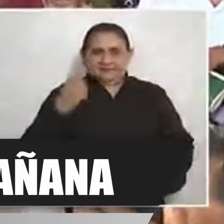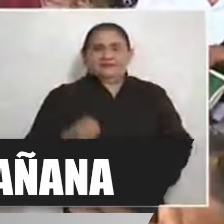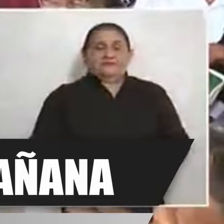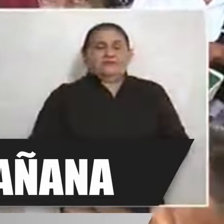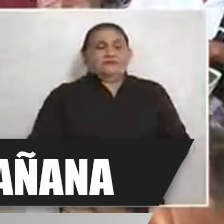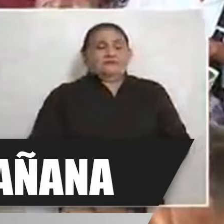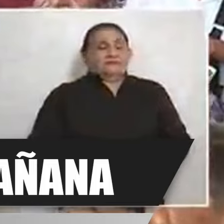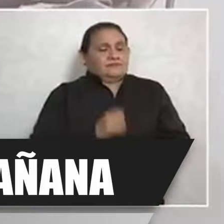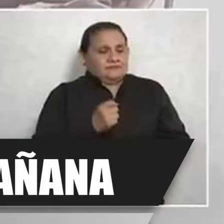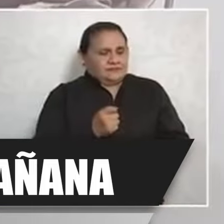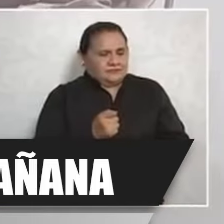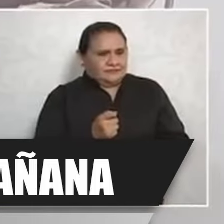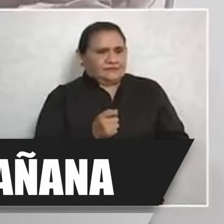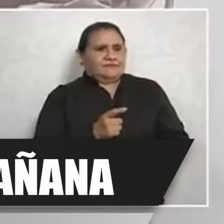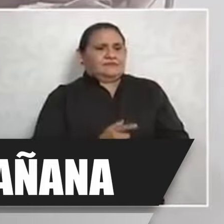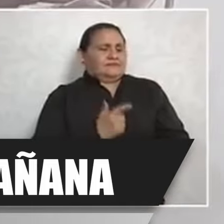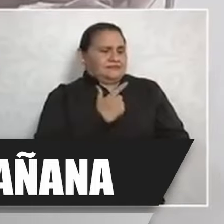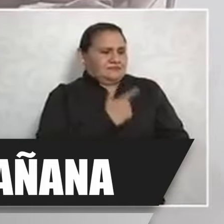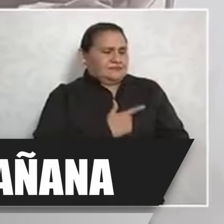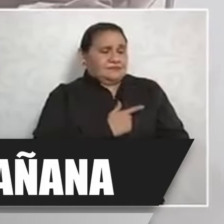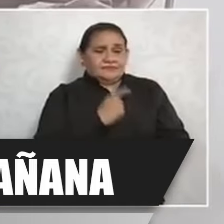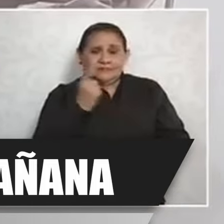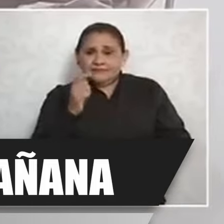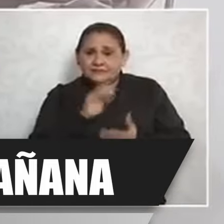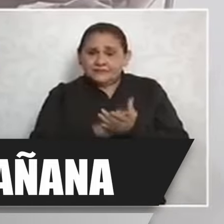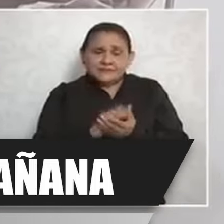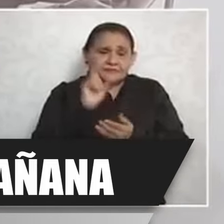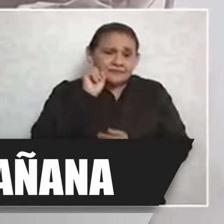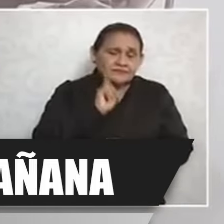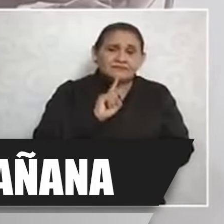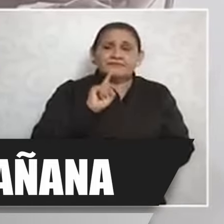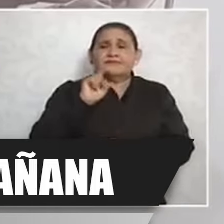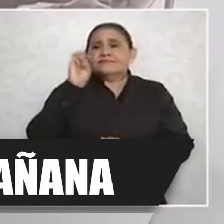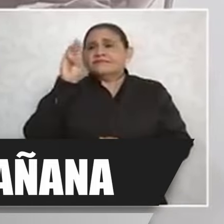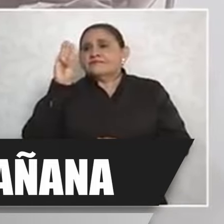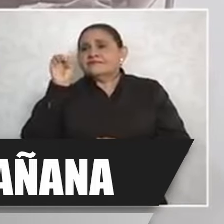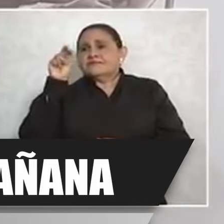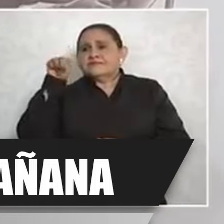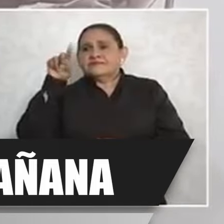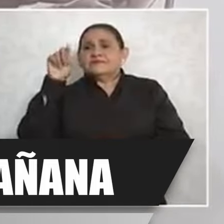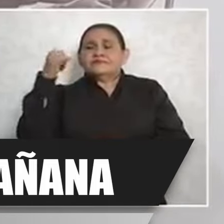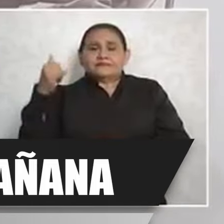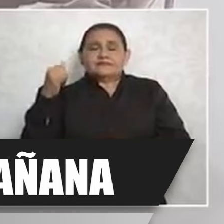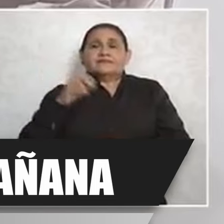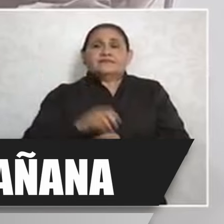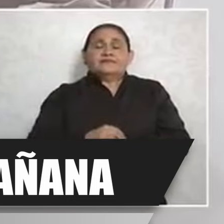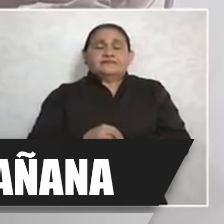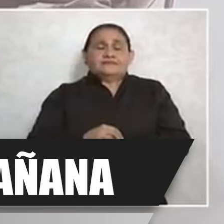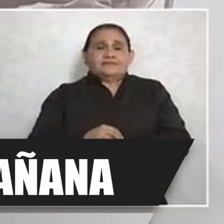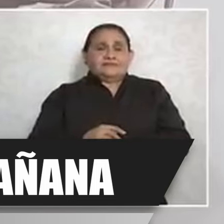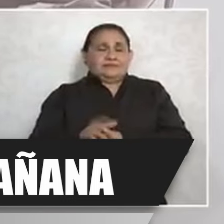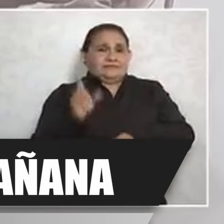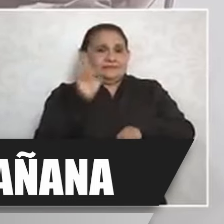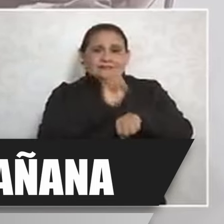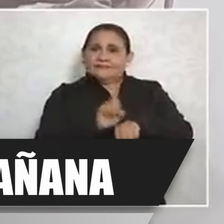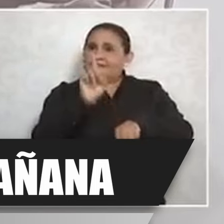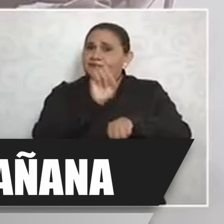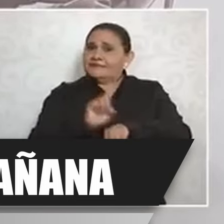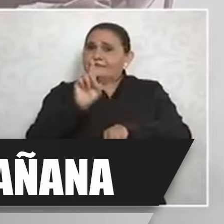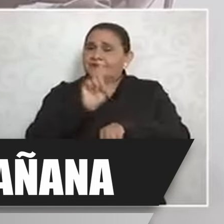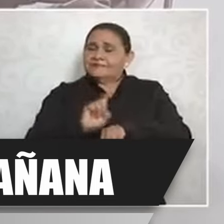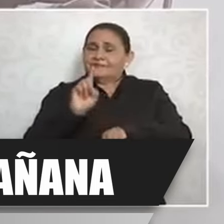Saludo con gusto también aquí a su esposa Wendy, incansable. Ya me dijeron que se levanta a las 7 de la mañana y llega en